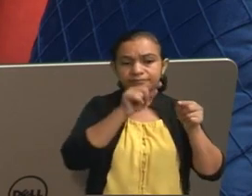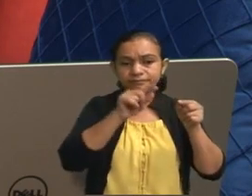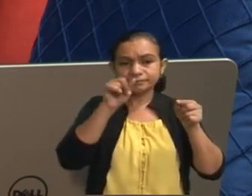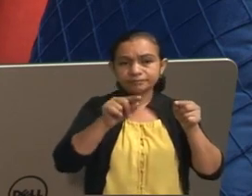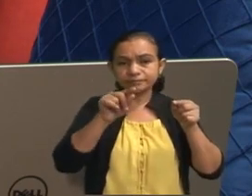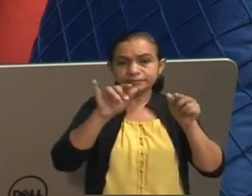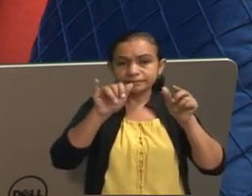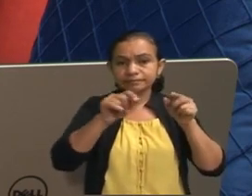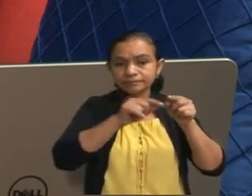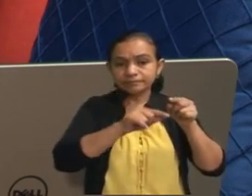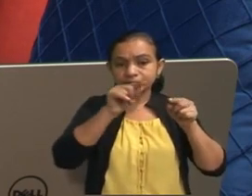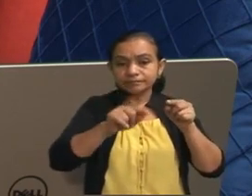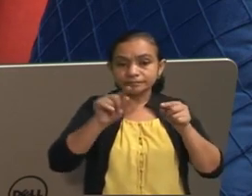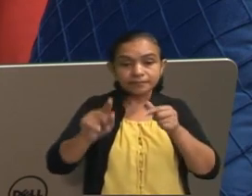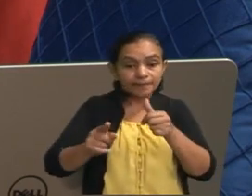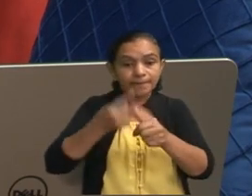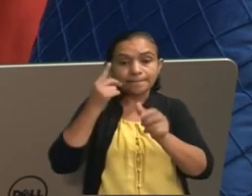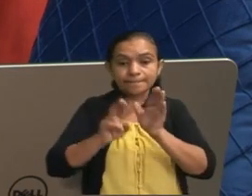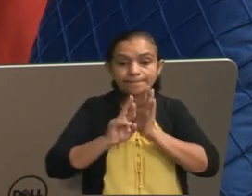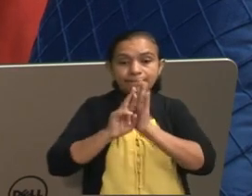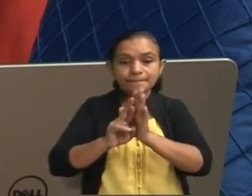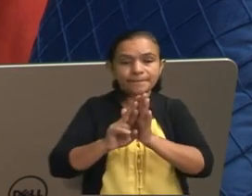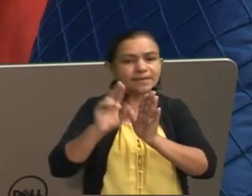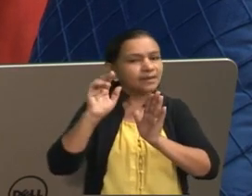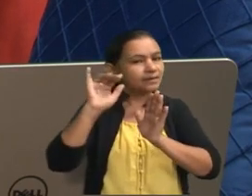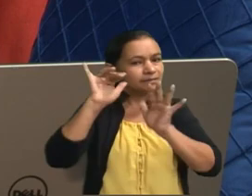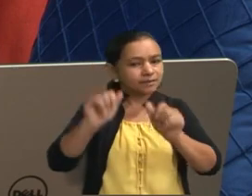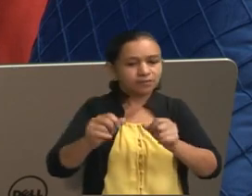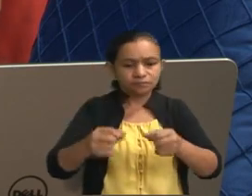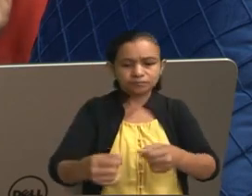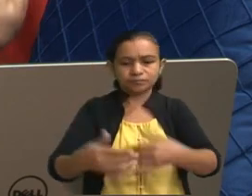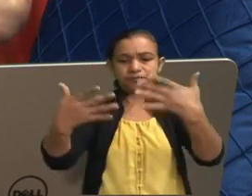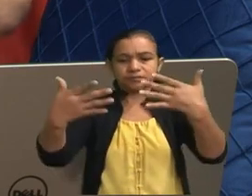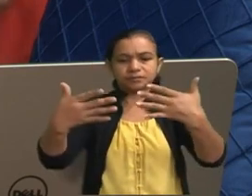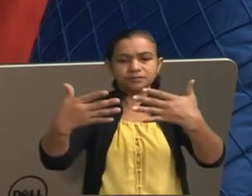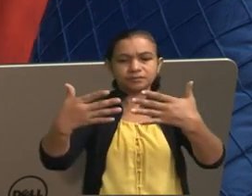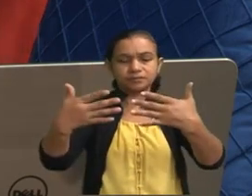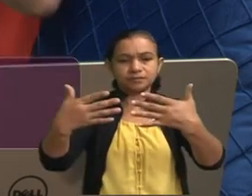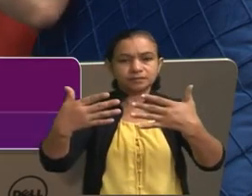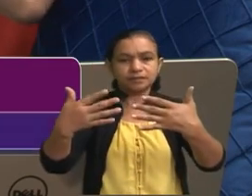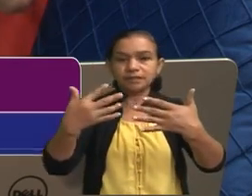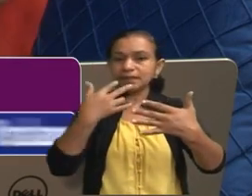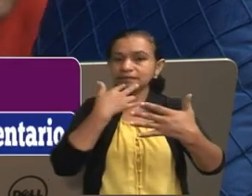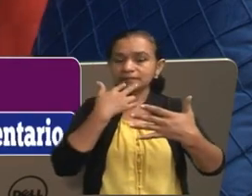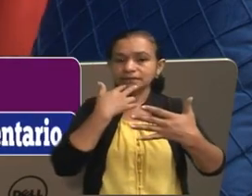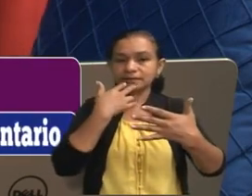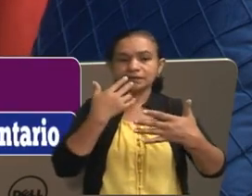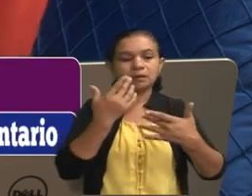ya tenemos el primer resultado, ya aparece en la pantalla, ¿no? Entonces no hay tiempo